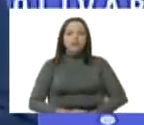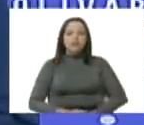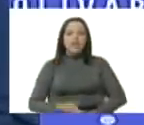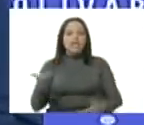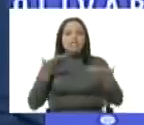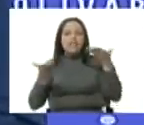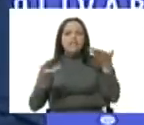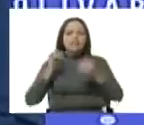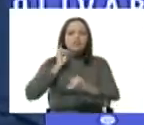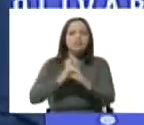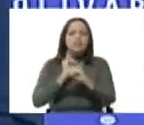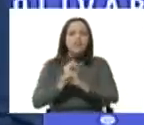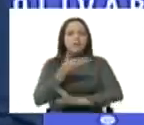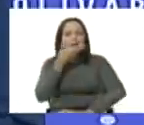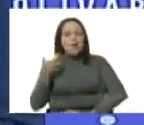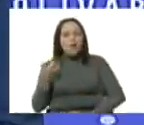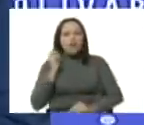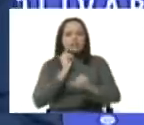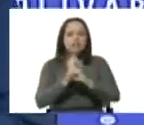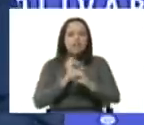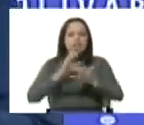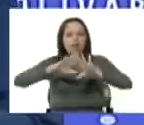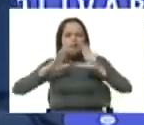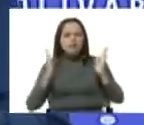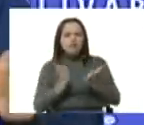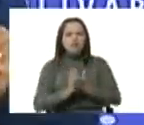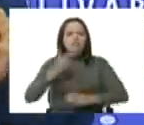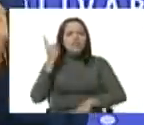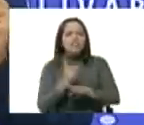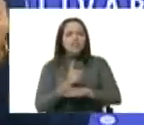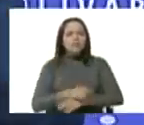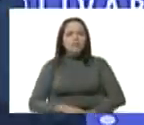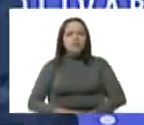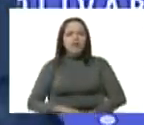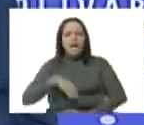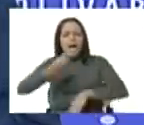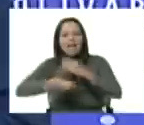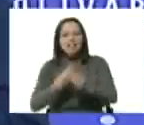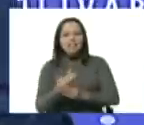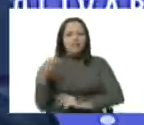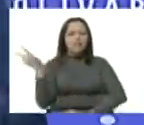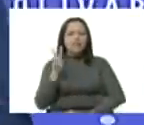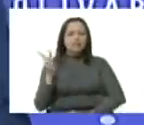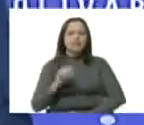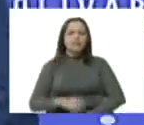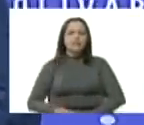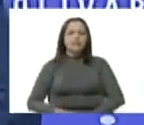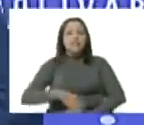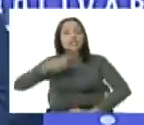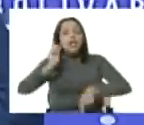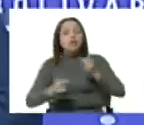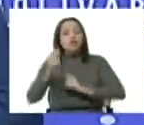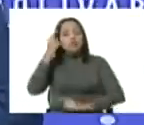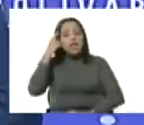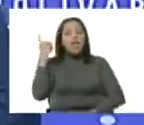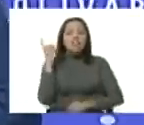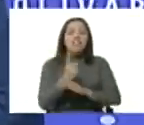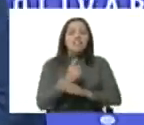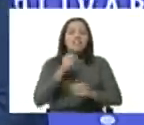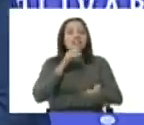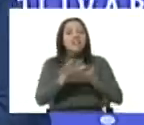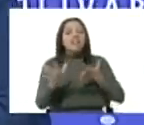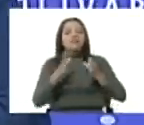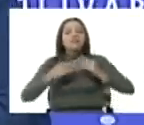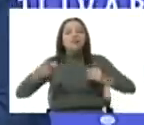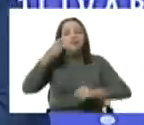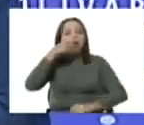Servicio de internet, el mejor servicio de internet del mundo. Tenemos que instalarlo en Venezuela y algún día tiene que ser gratuito para todo el